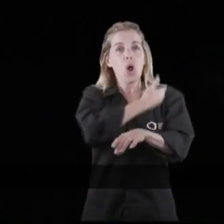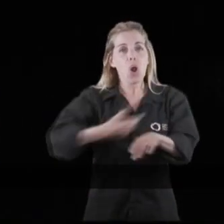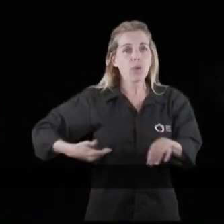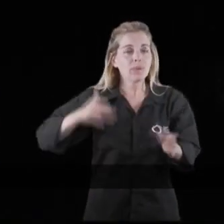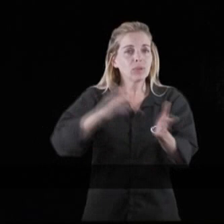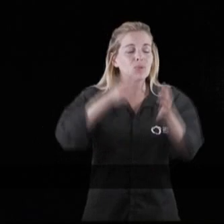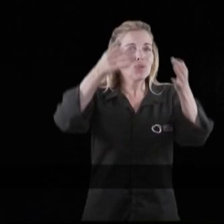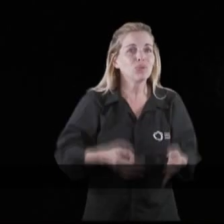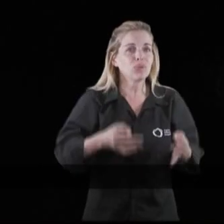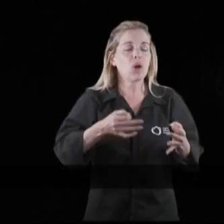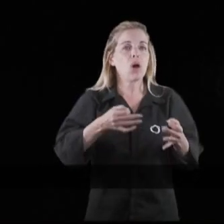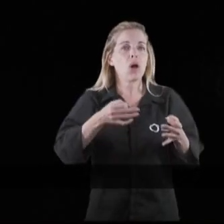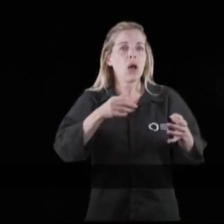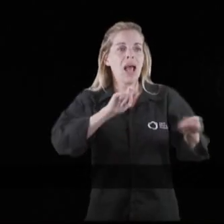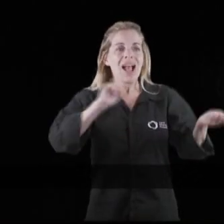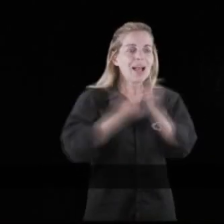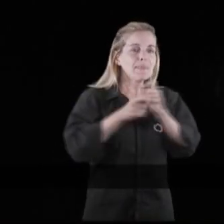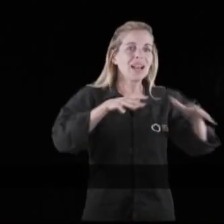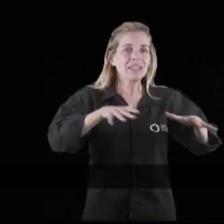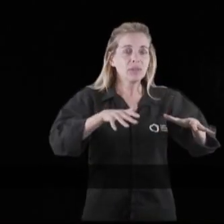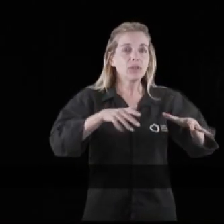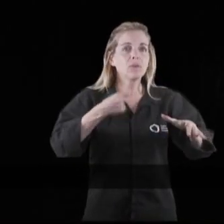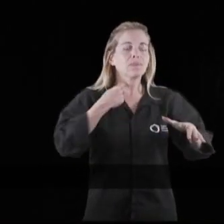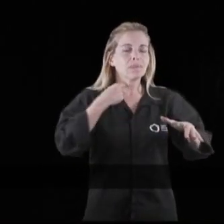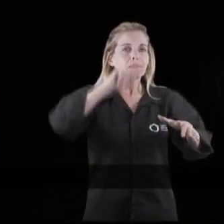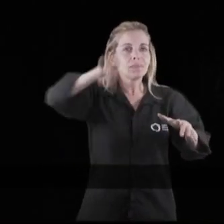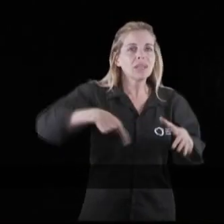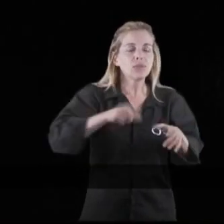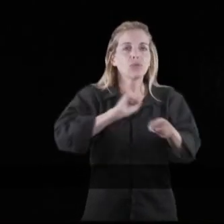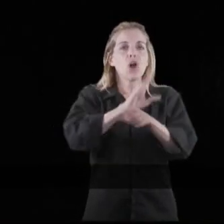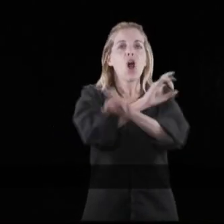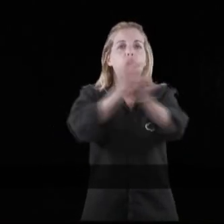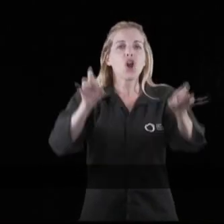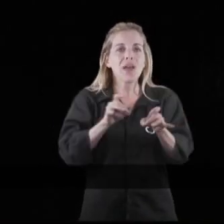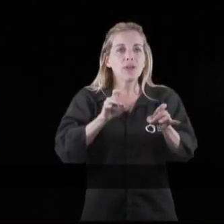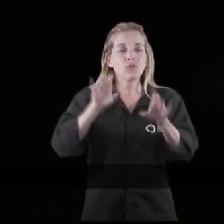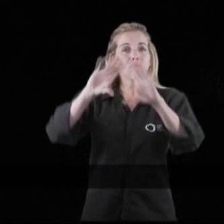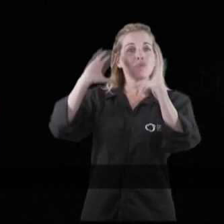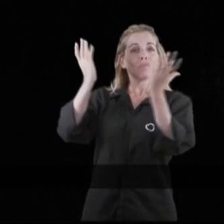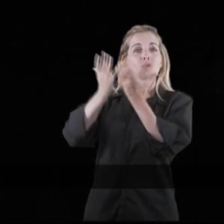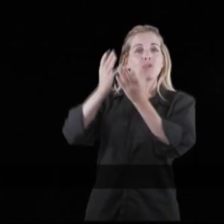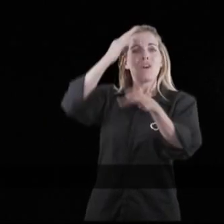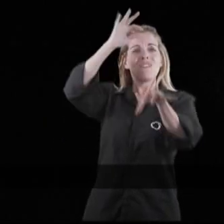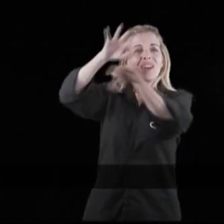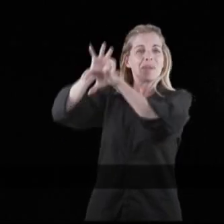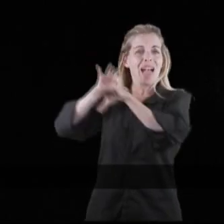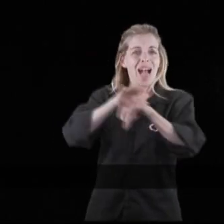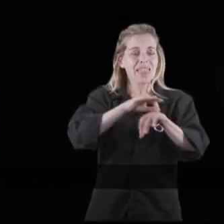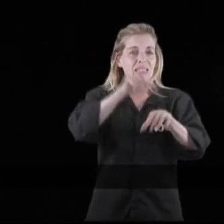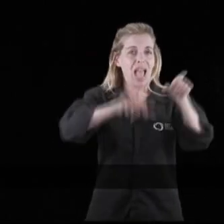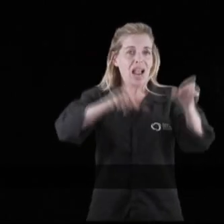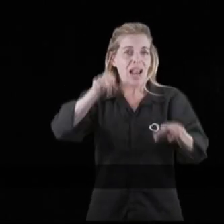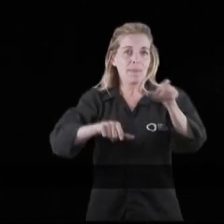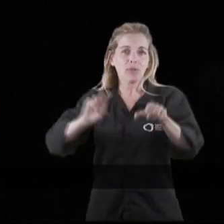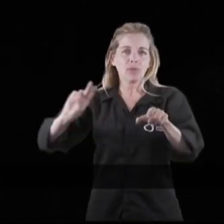enfermaba, con un virus que nos atacaba y que repentinamente no solamente se llevaba vidas humanas,